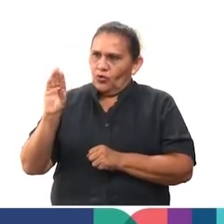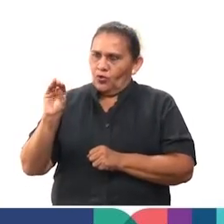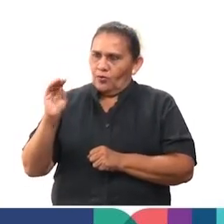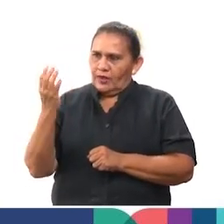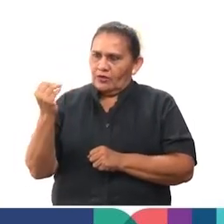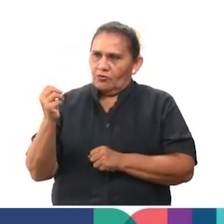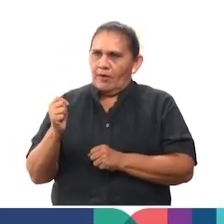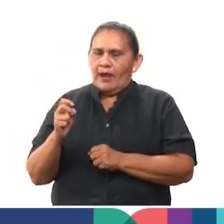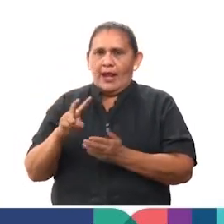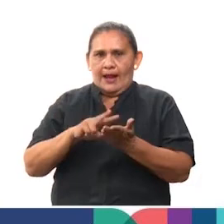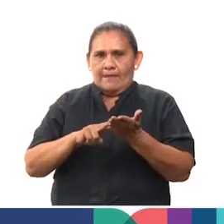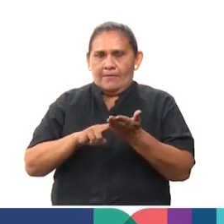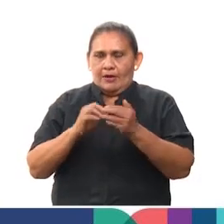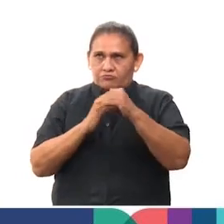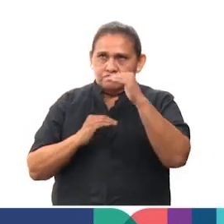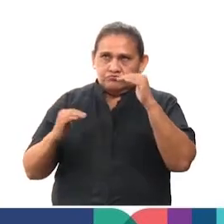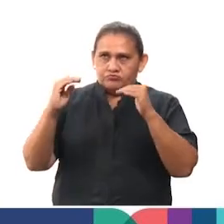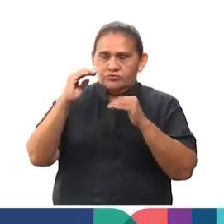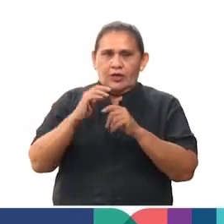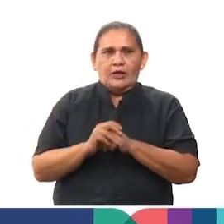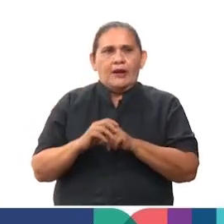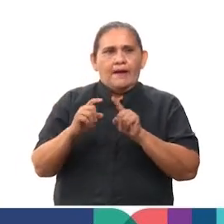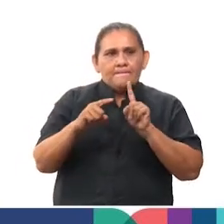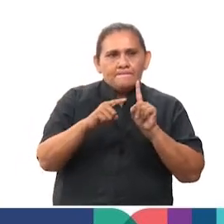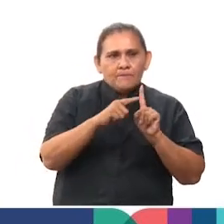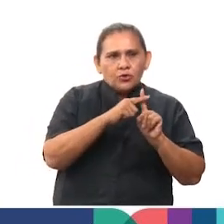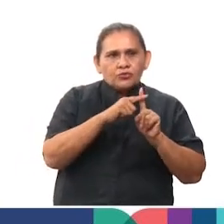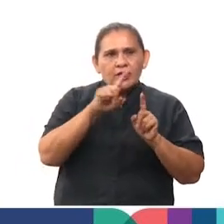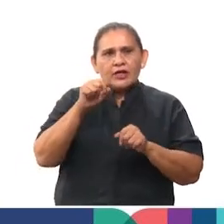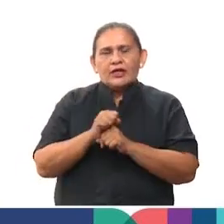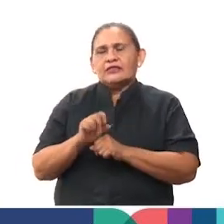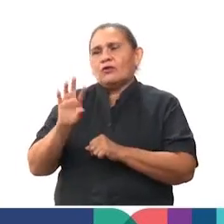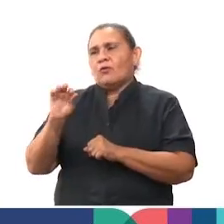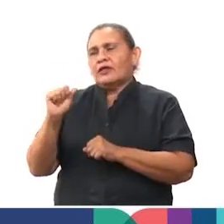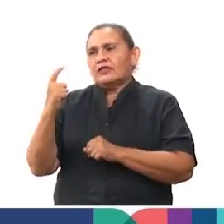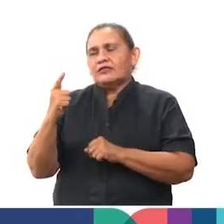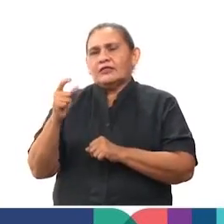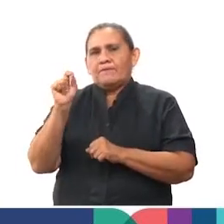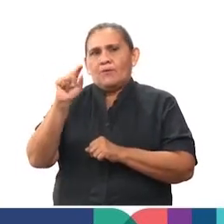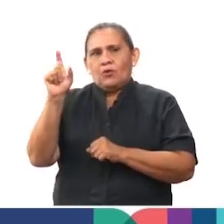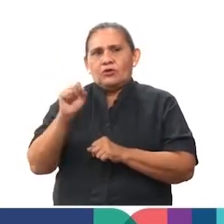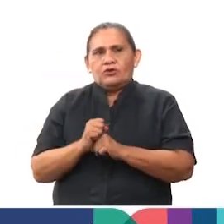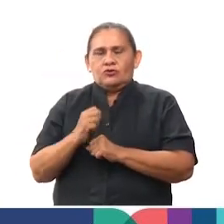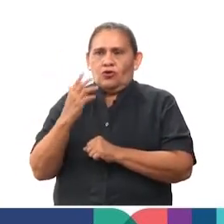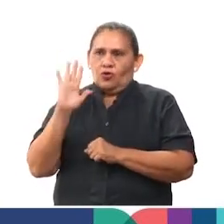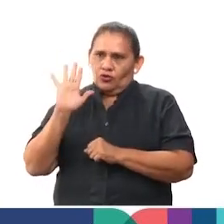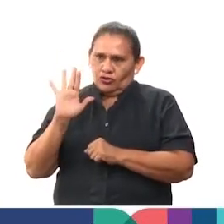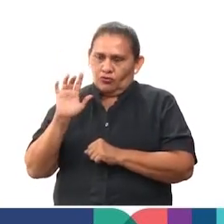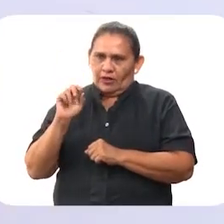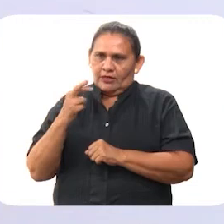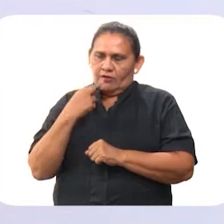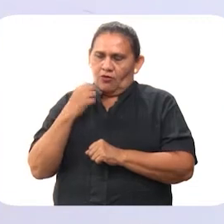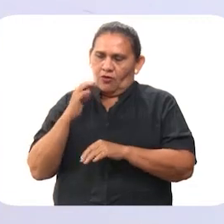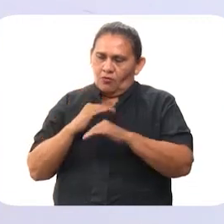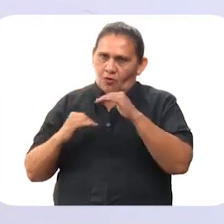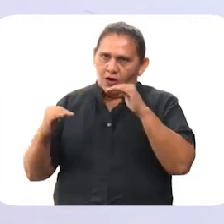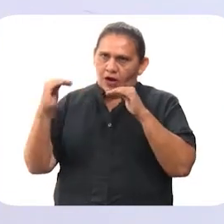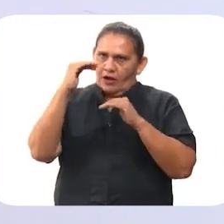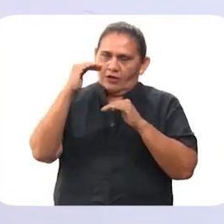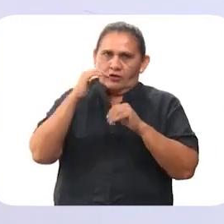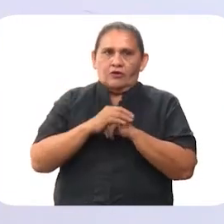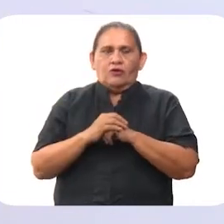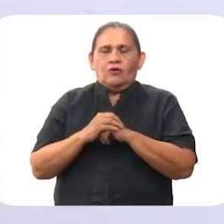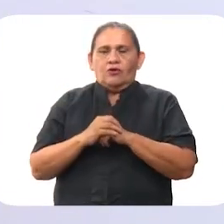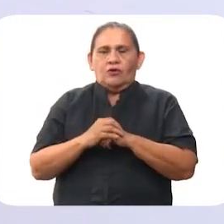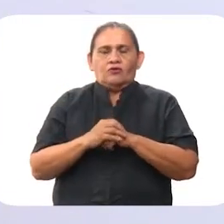y en ascenso. La positividad de los casos es de 47.9%, se encuentra en rojo y en ascenso. Los